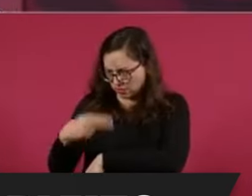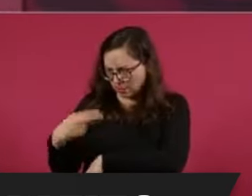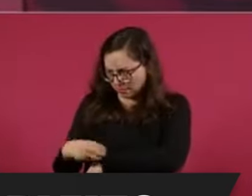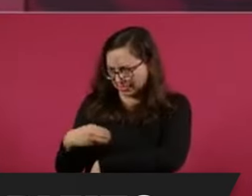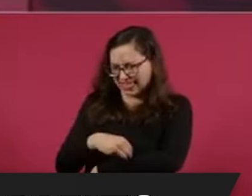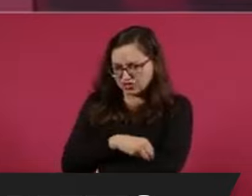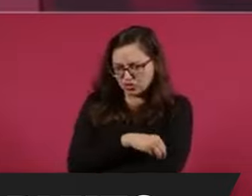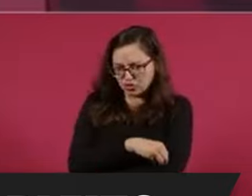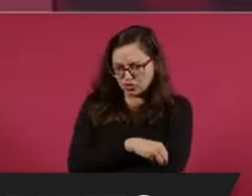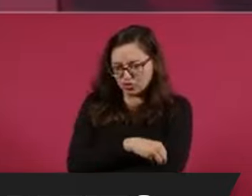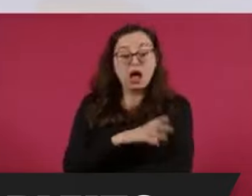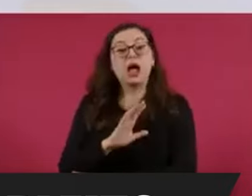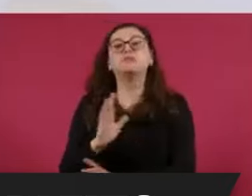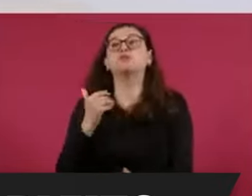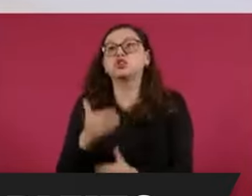El debido proceso,